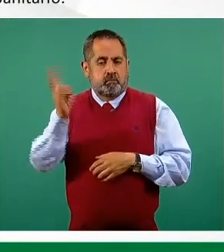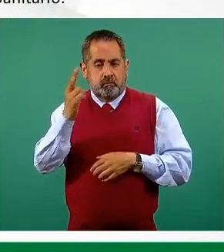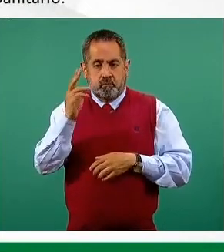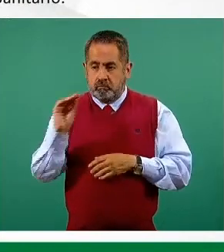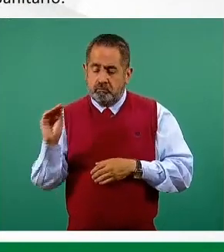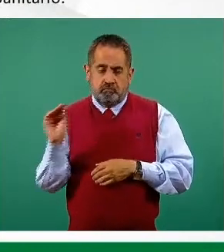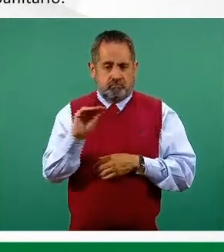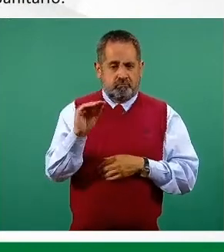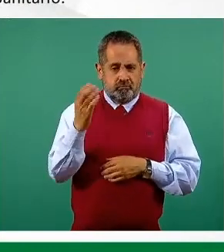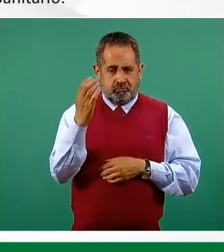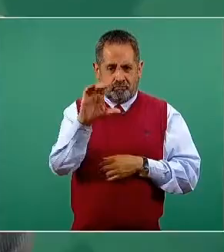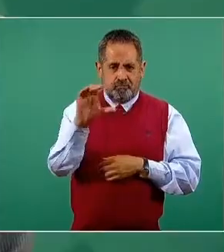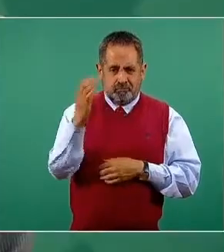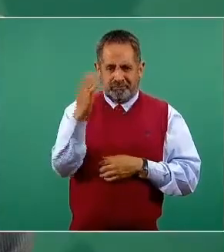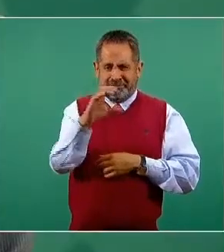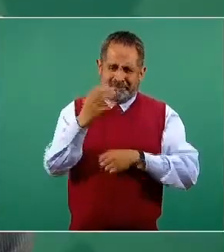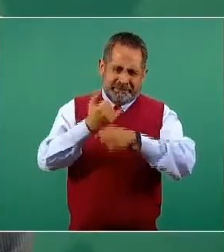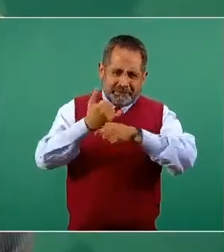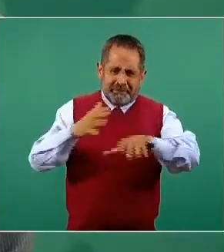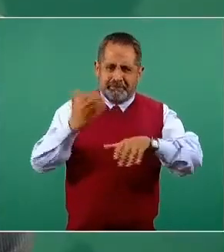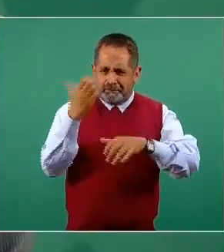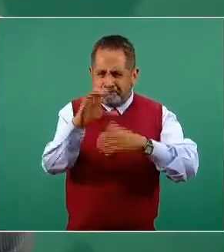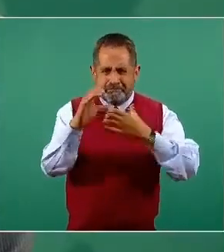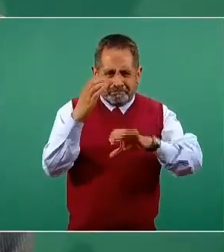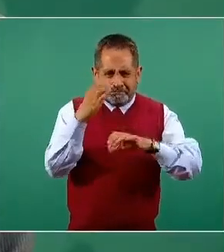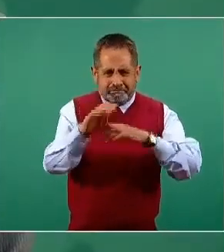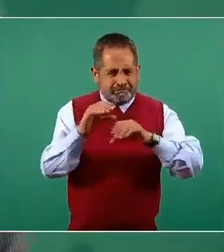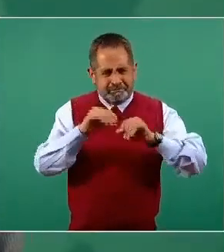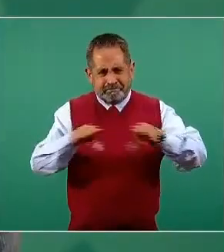contenido informativo, didáctico,